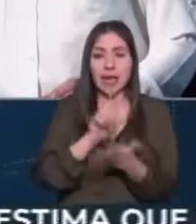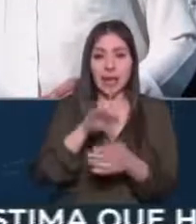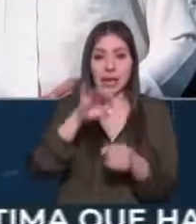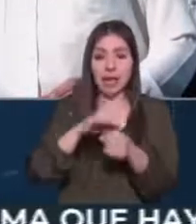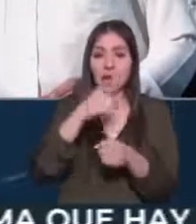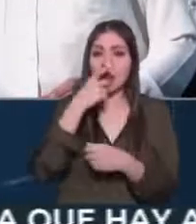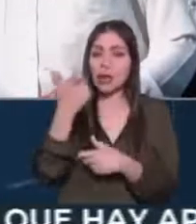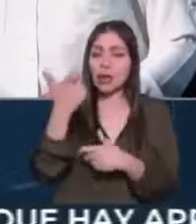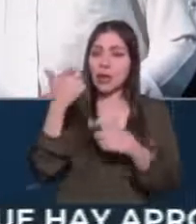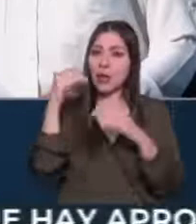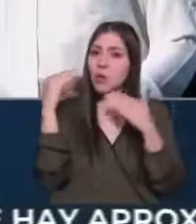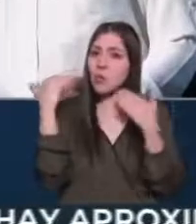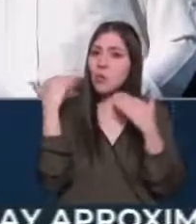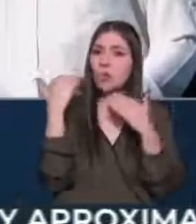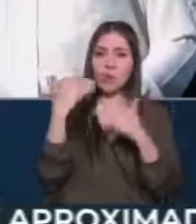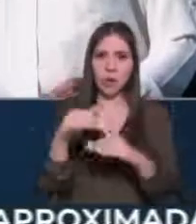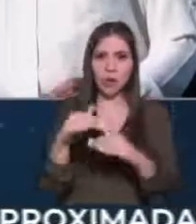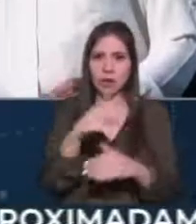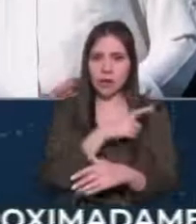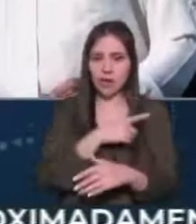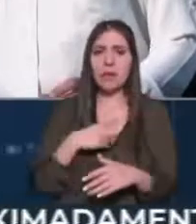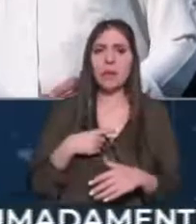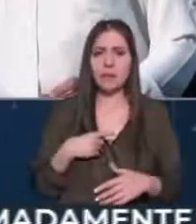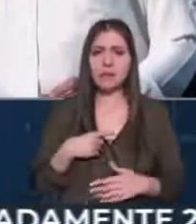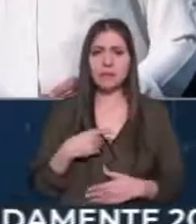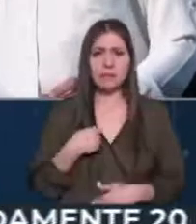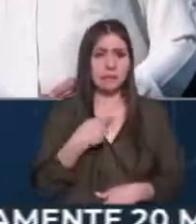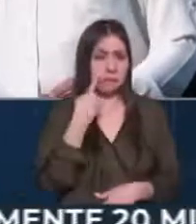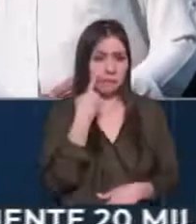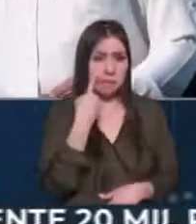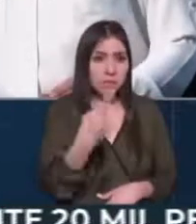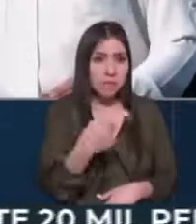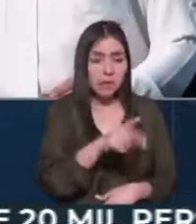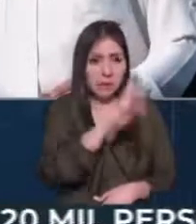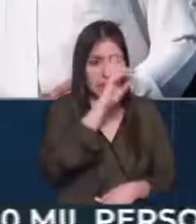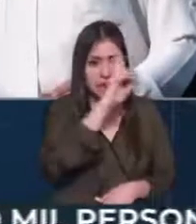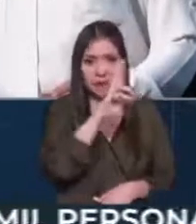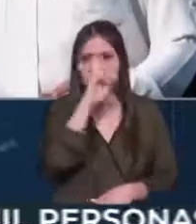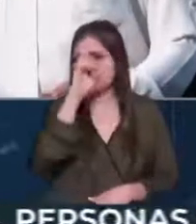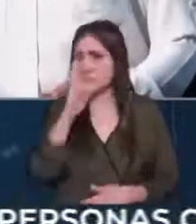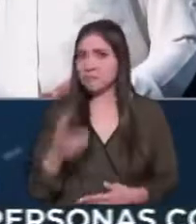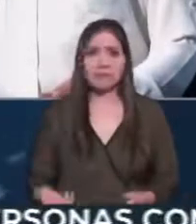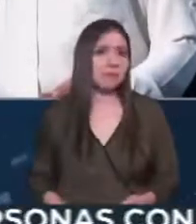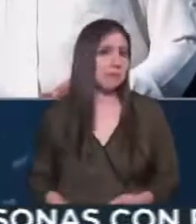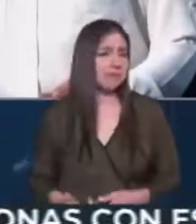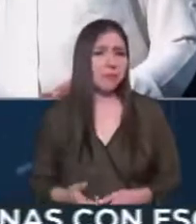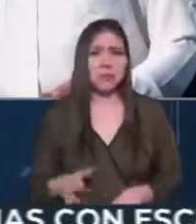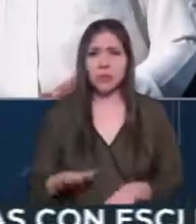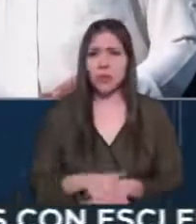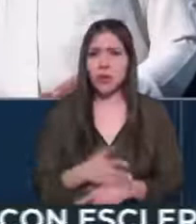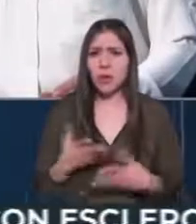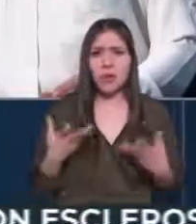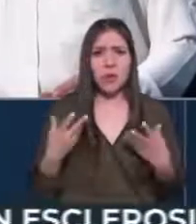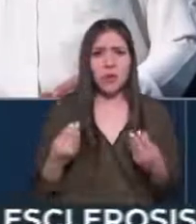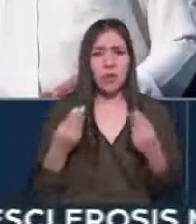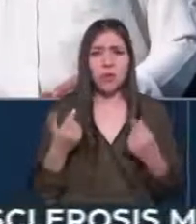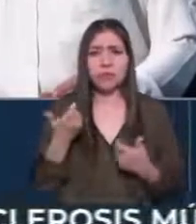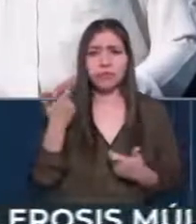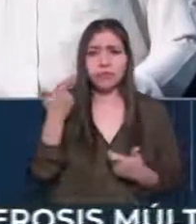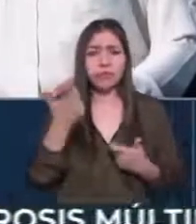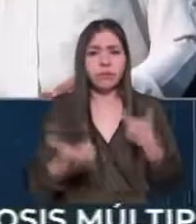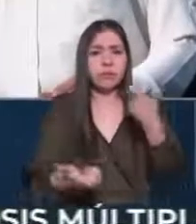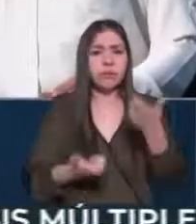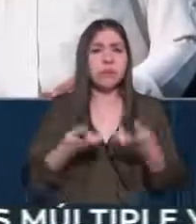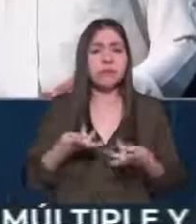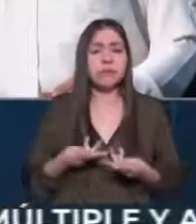de dinero y lo que yo veo es que no se está respetando porque están sacando la billetera por todos lados.